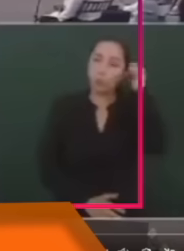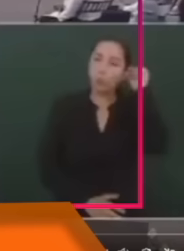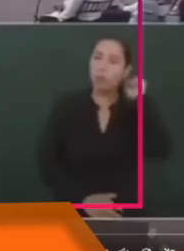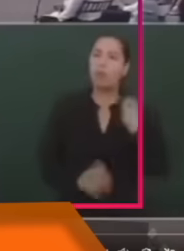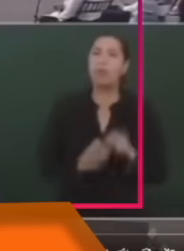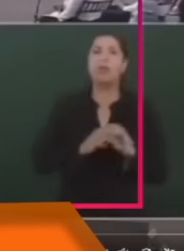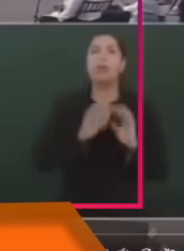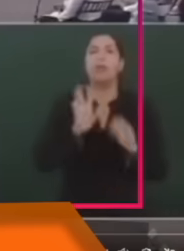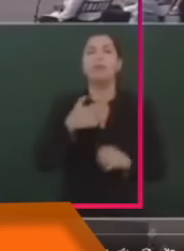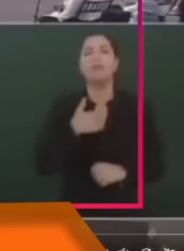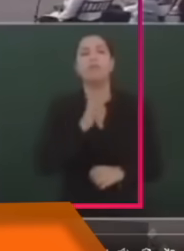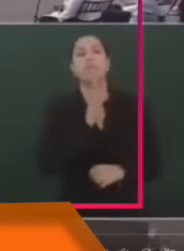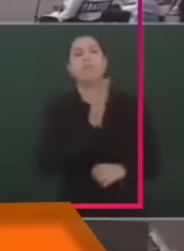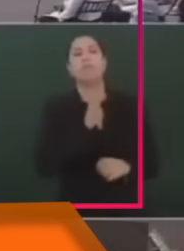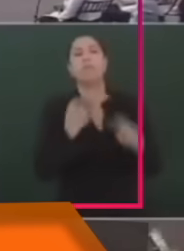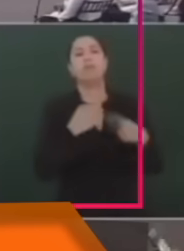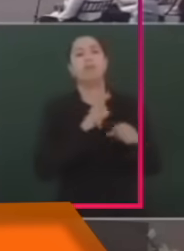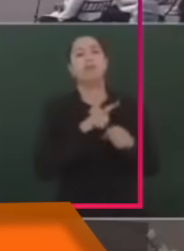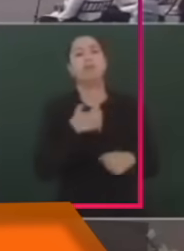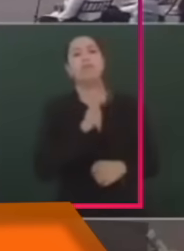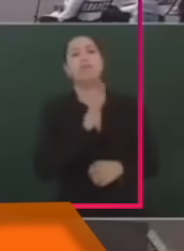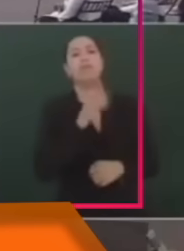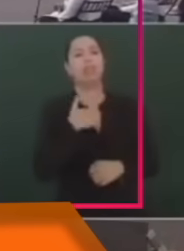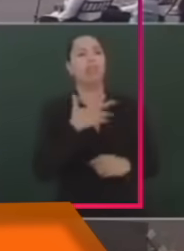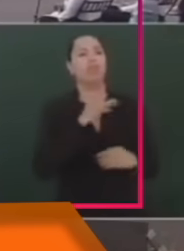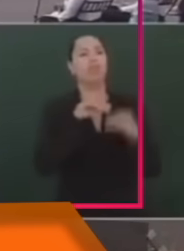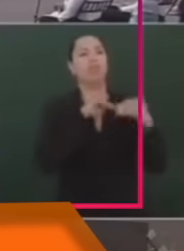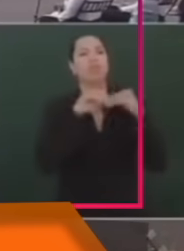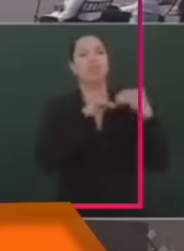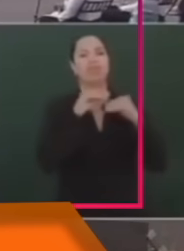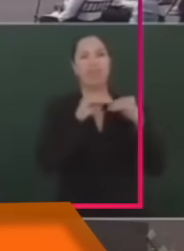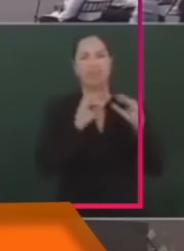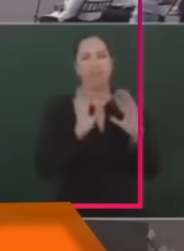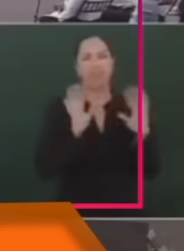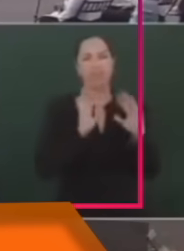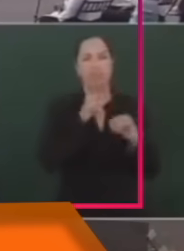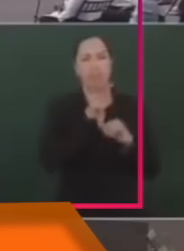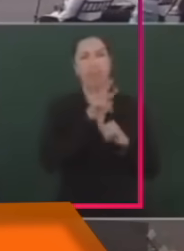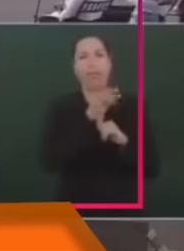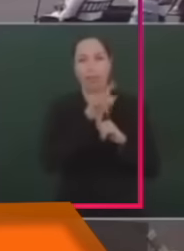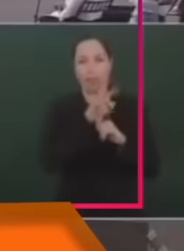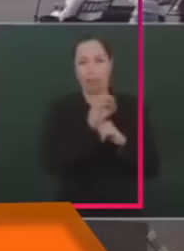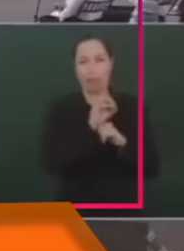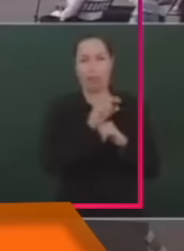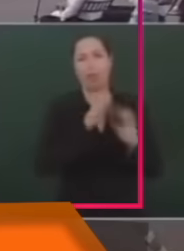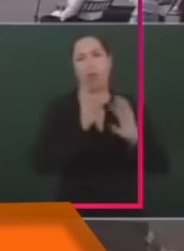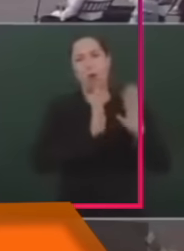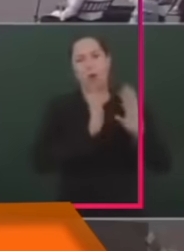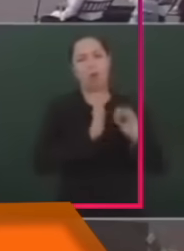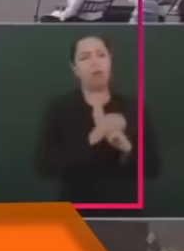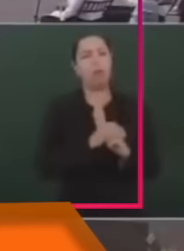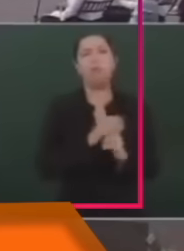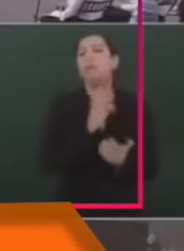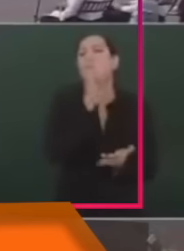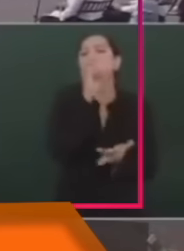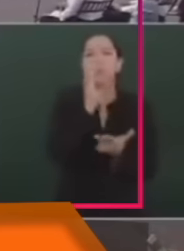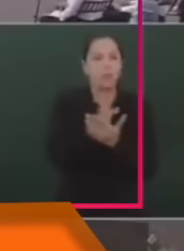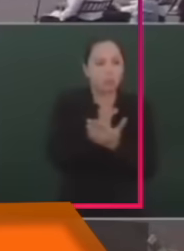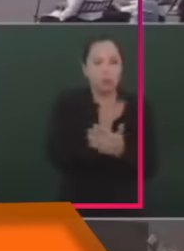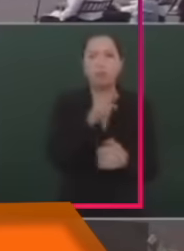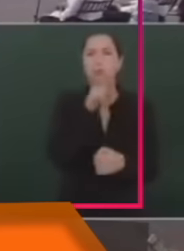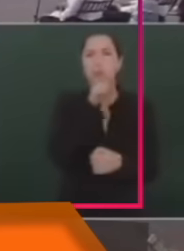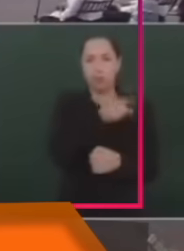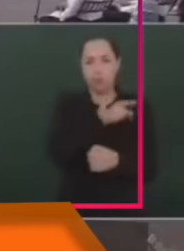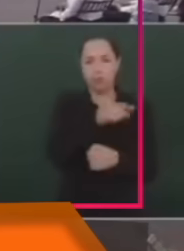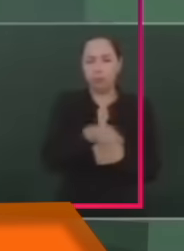un asunto personal, no es un pleito con Ricardo Salinas. Okay. Es una cuestión. Él tiene